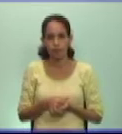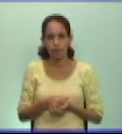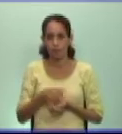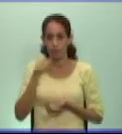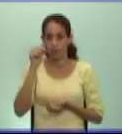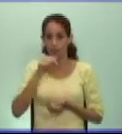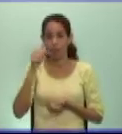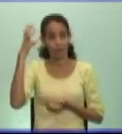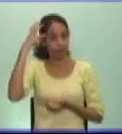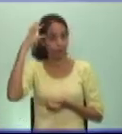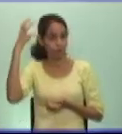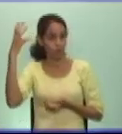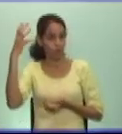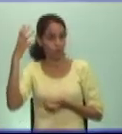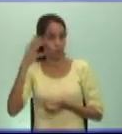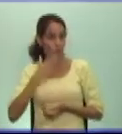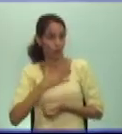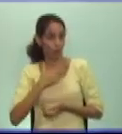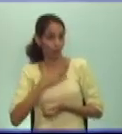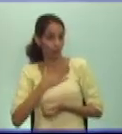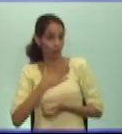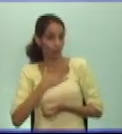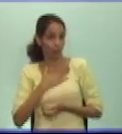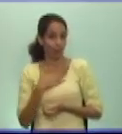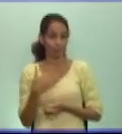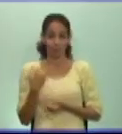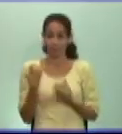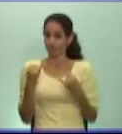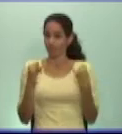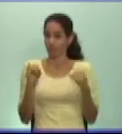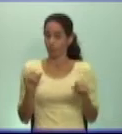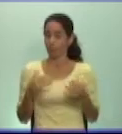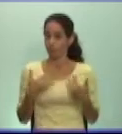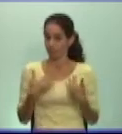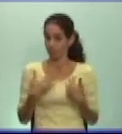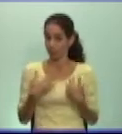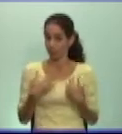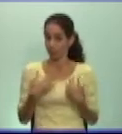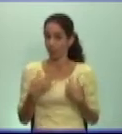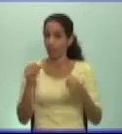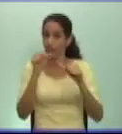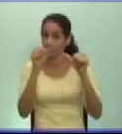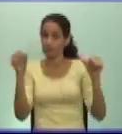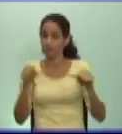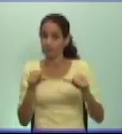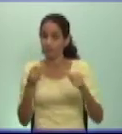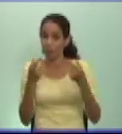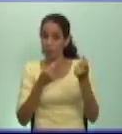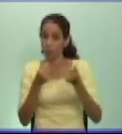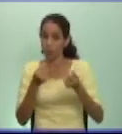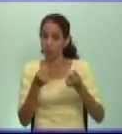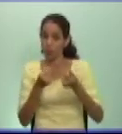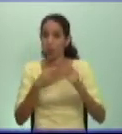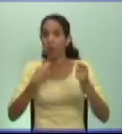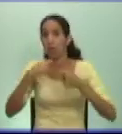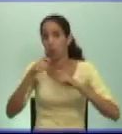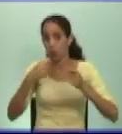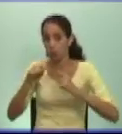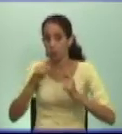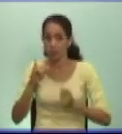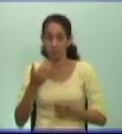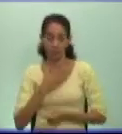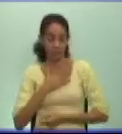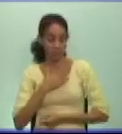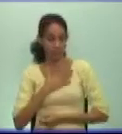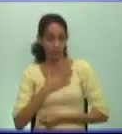carácter un poco más independiente a sectores de la economía. El comercio comienza a ser un carácter independiente, no tiene el